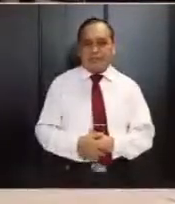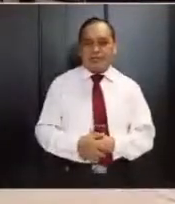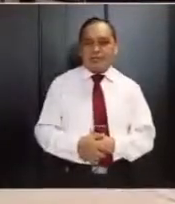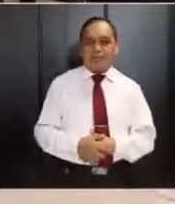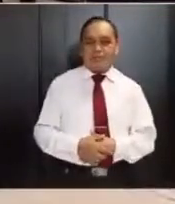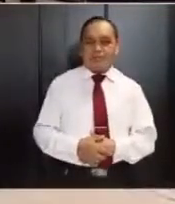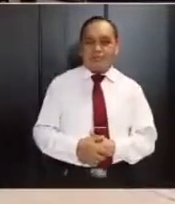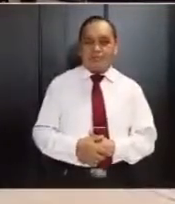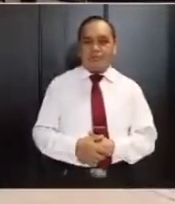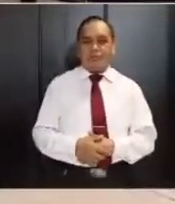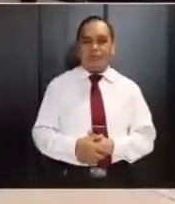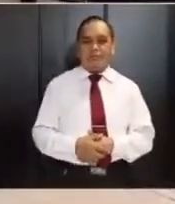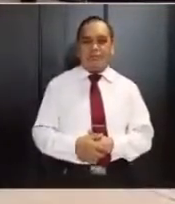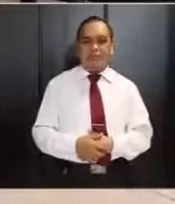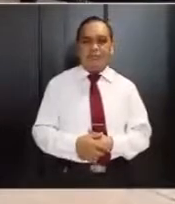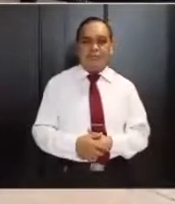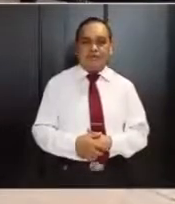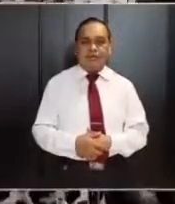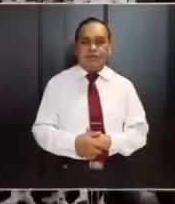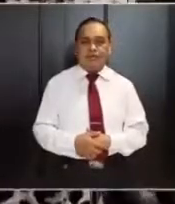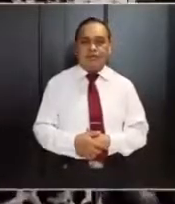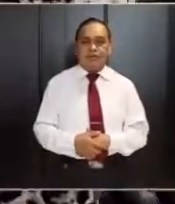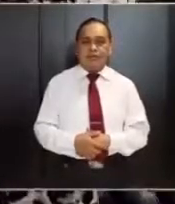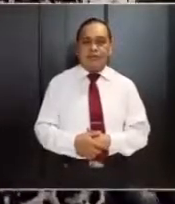Aquí es, ella es, a ver, sacó este.